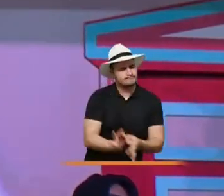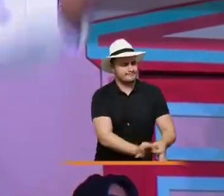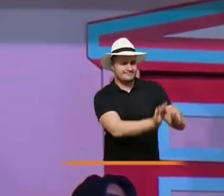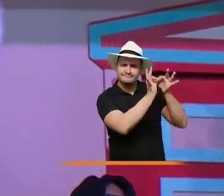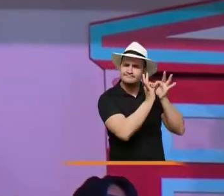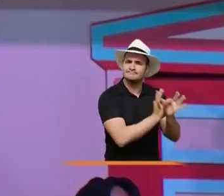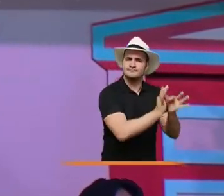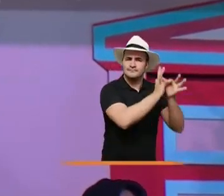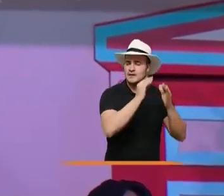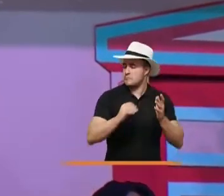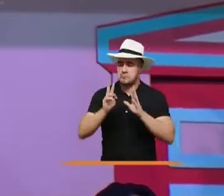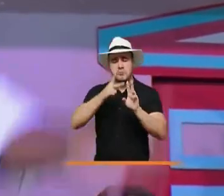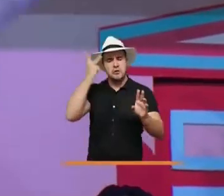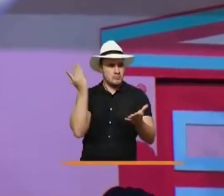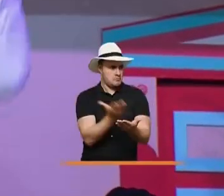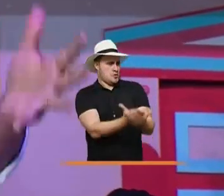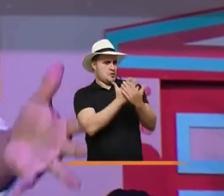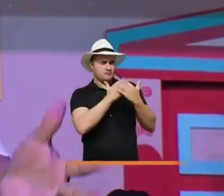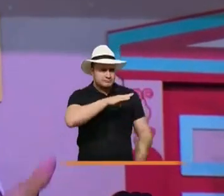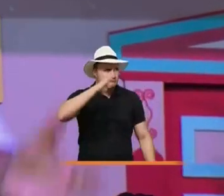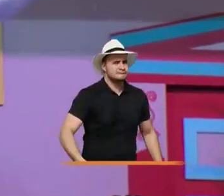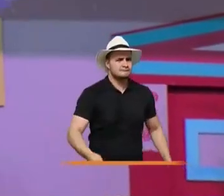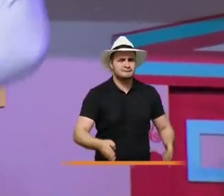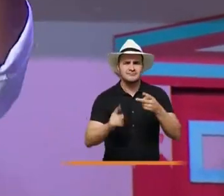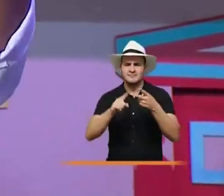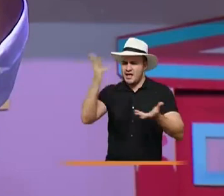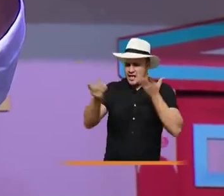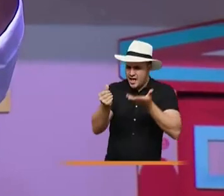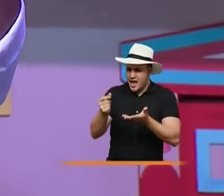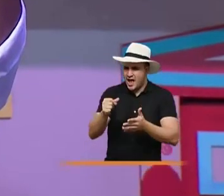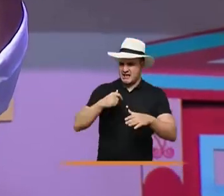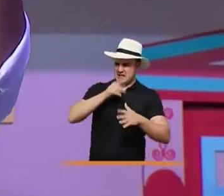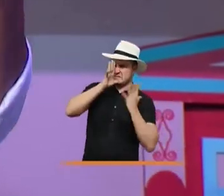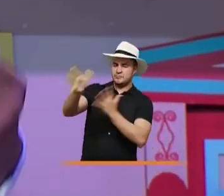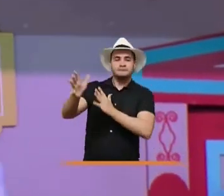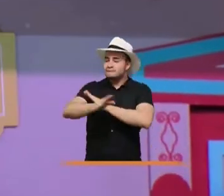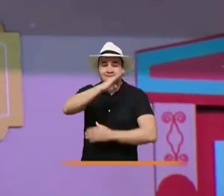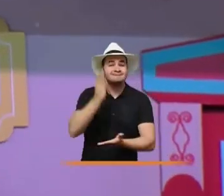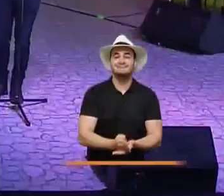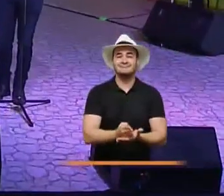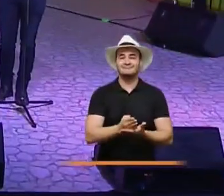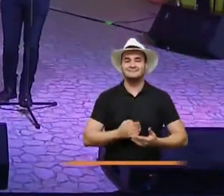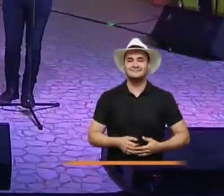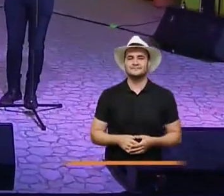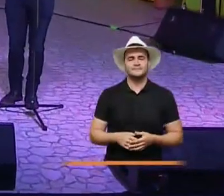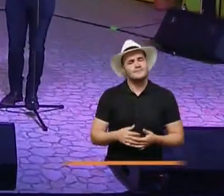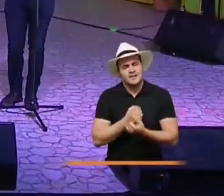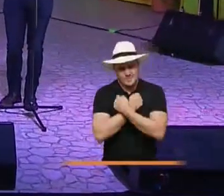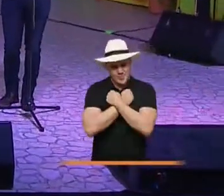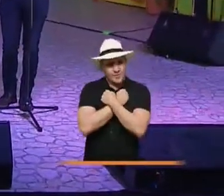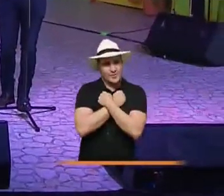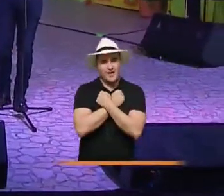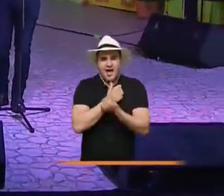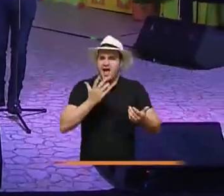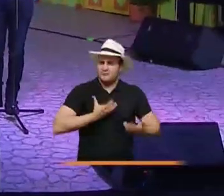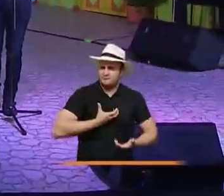le da la espalda ni se vence por un peso amor es el que se entrega